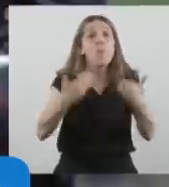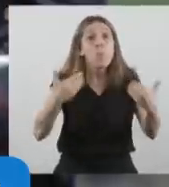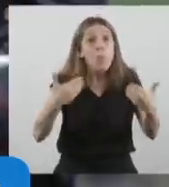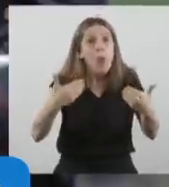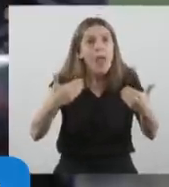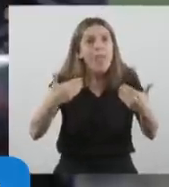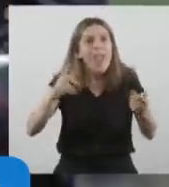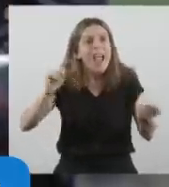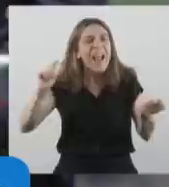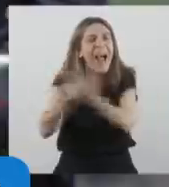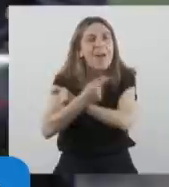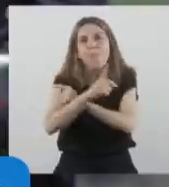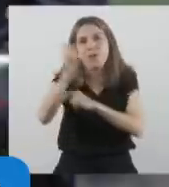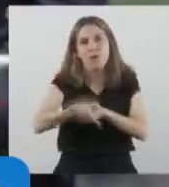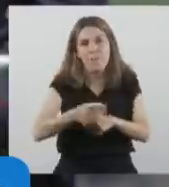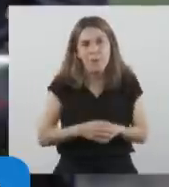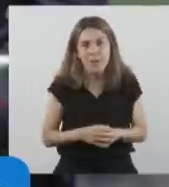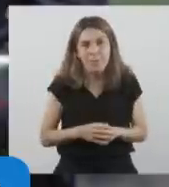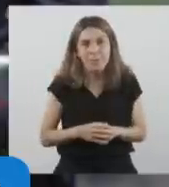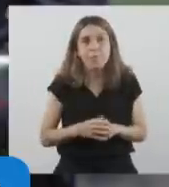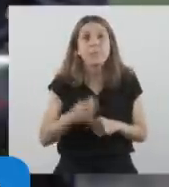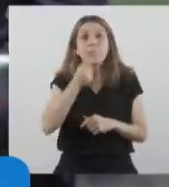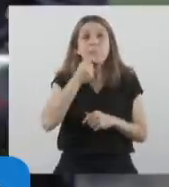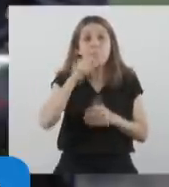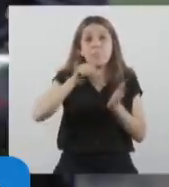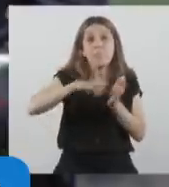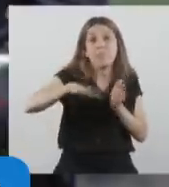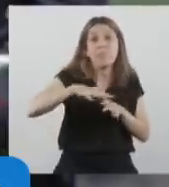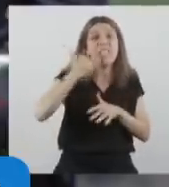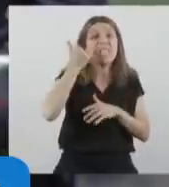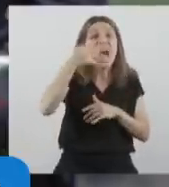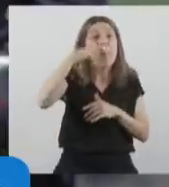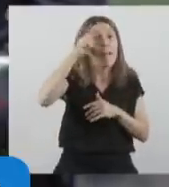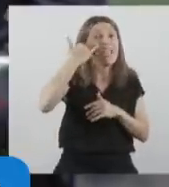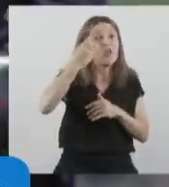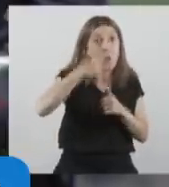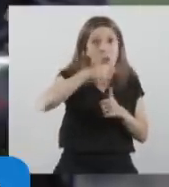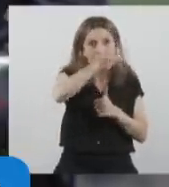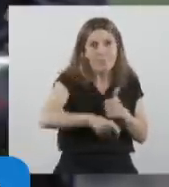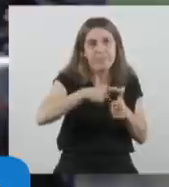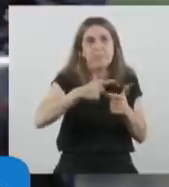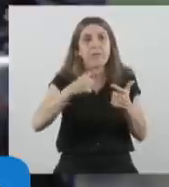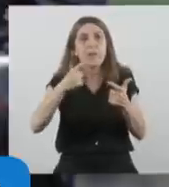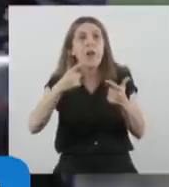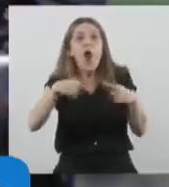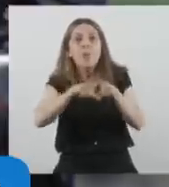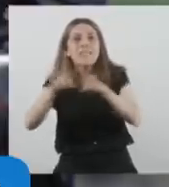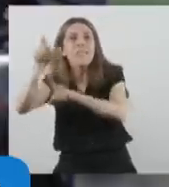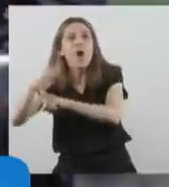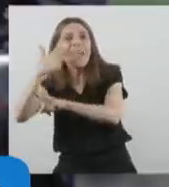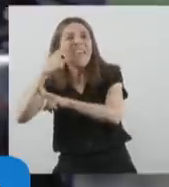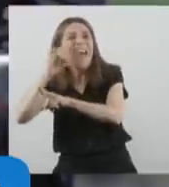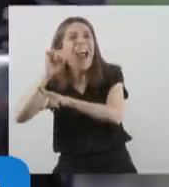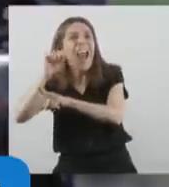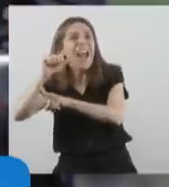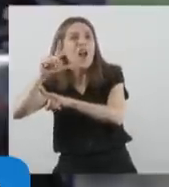transformaciones yapeyú igual que hidalgo fue educado por los jesuitas allí están los